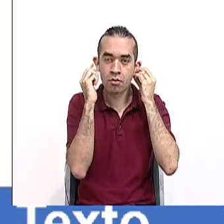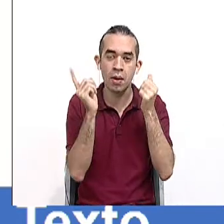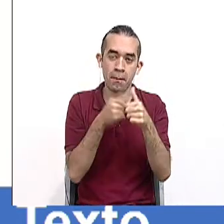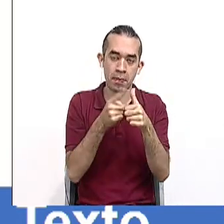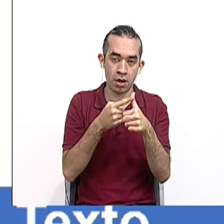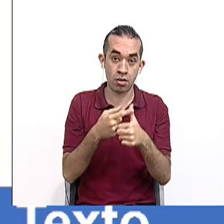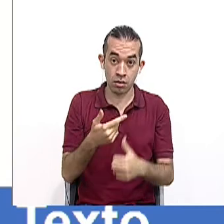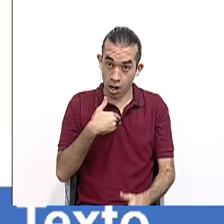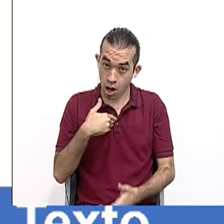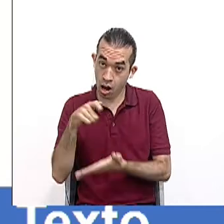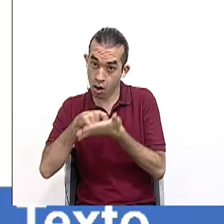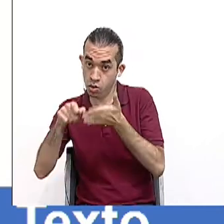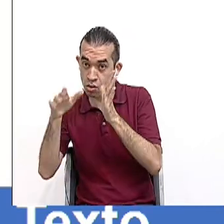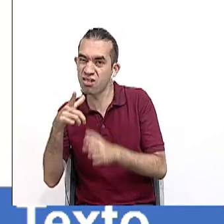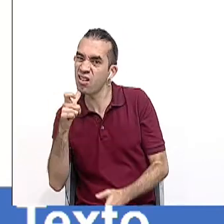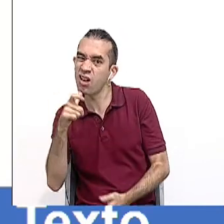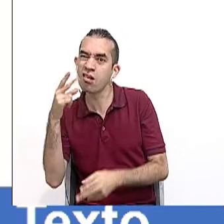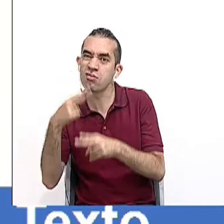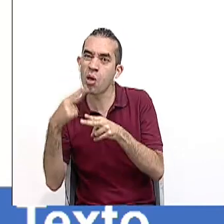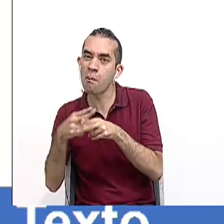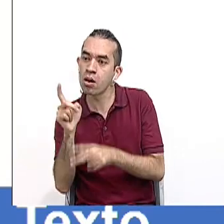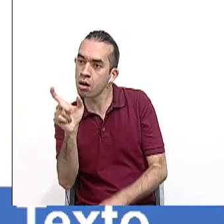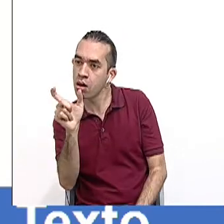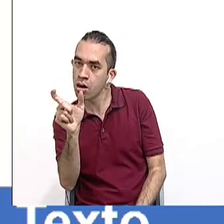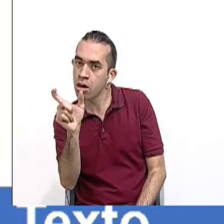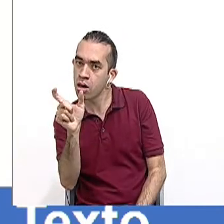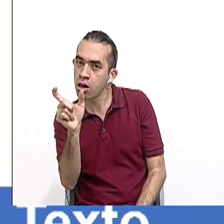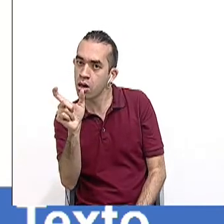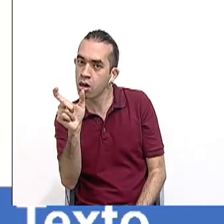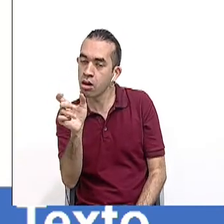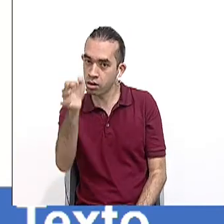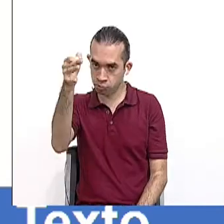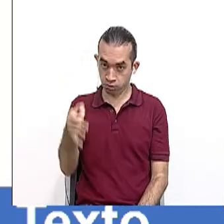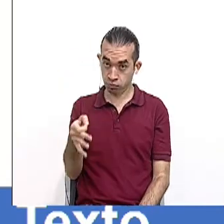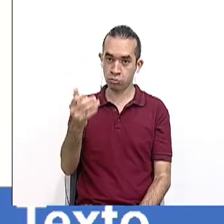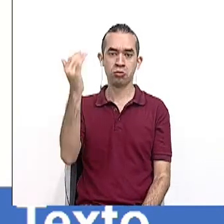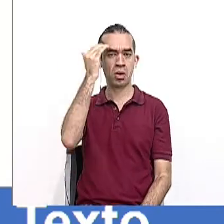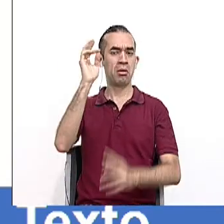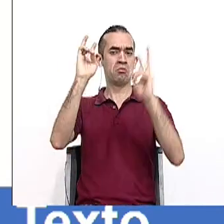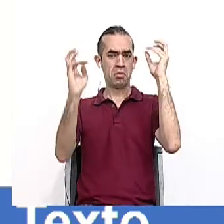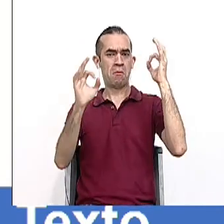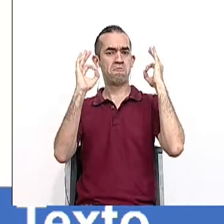autor. Y si este autor es una voz de autoridad en el tema.